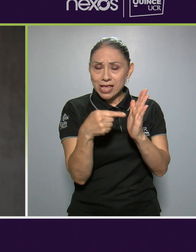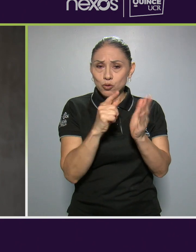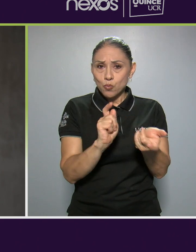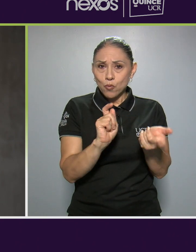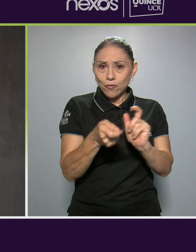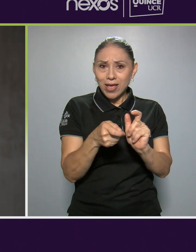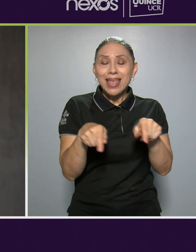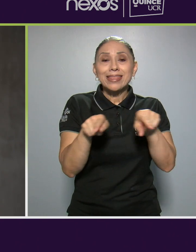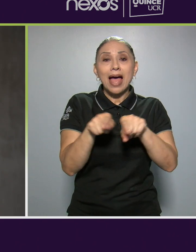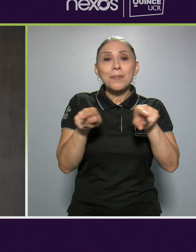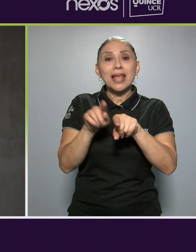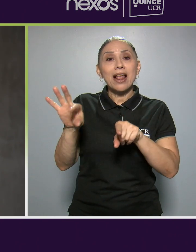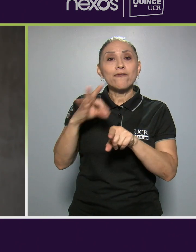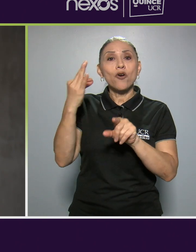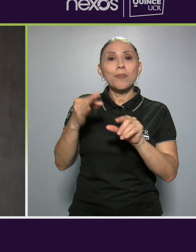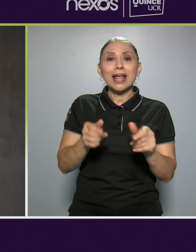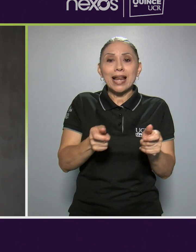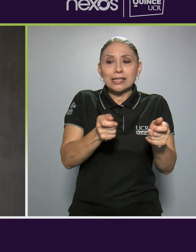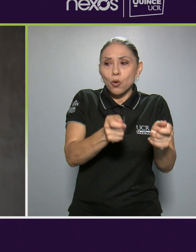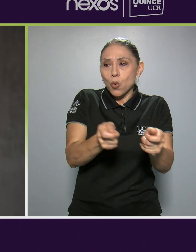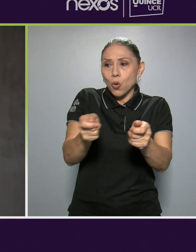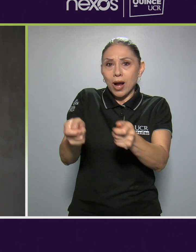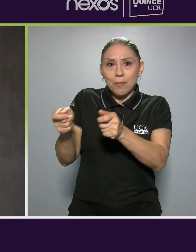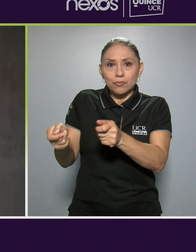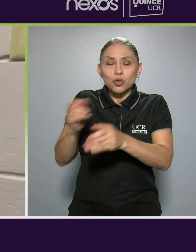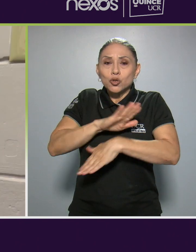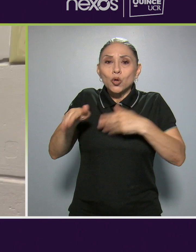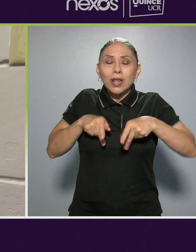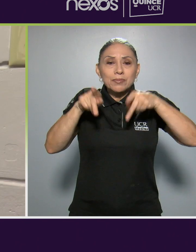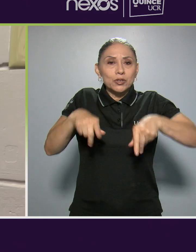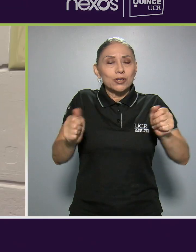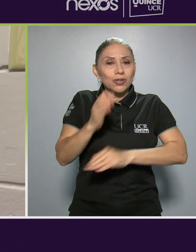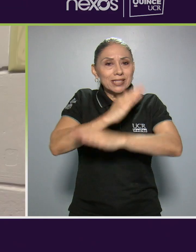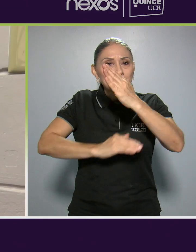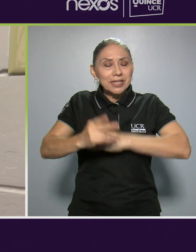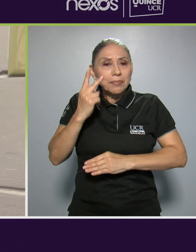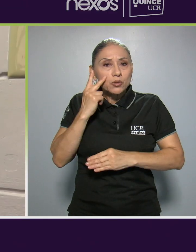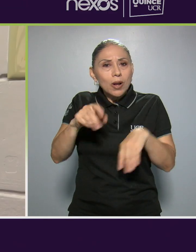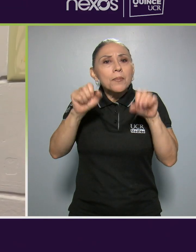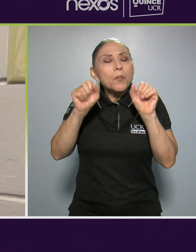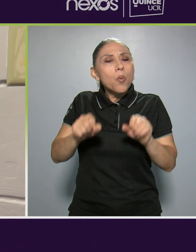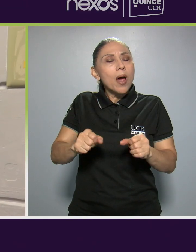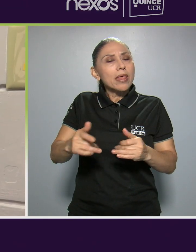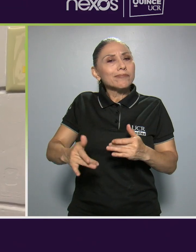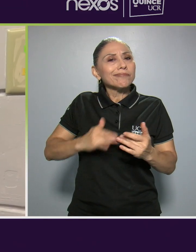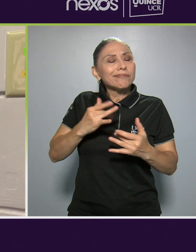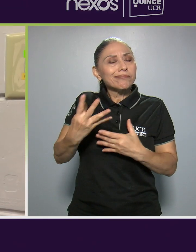que las colocamos para que todas las personas que tengan alguna discapacidad visual las puedan apreciar.